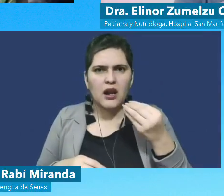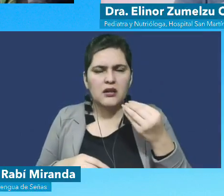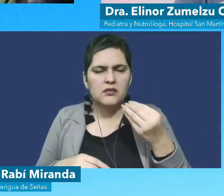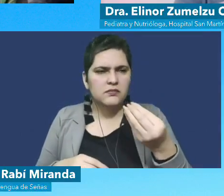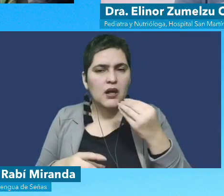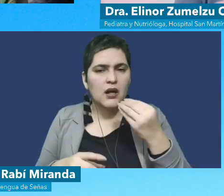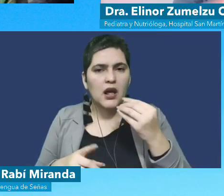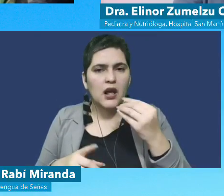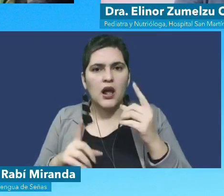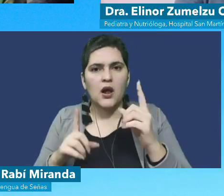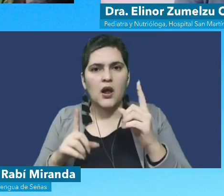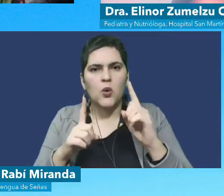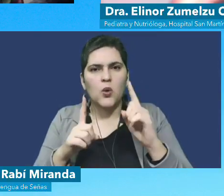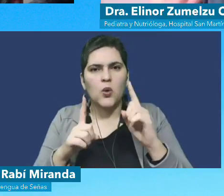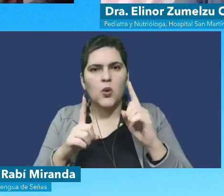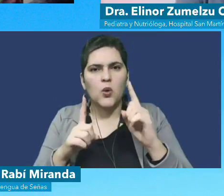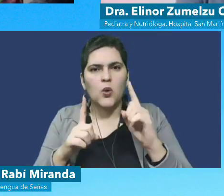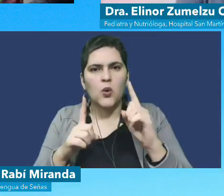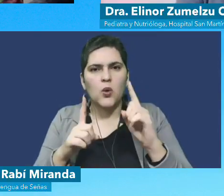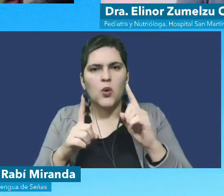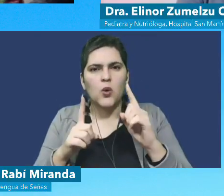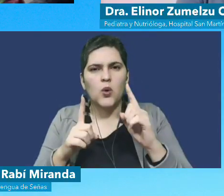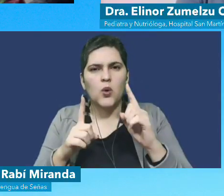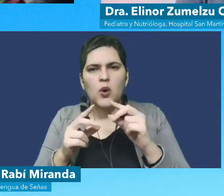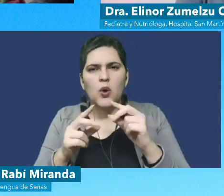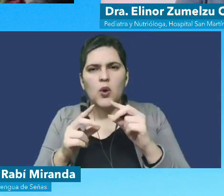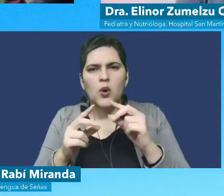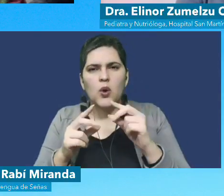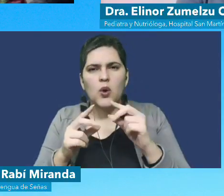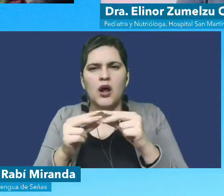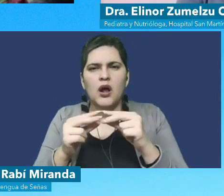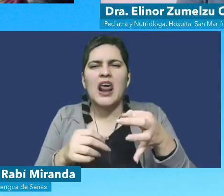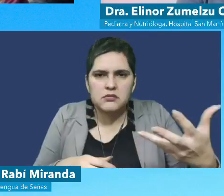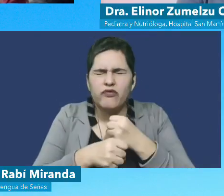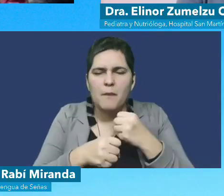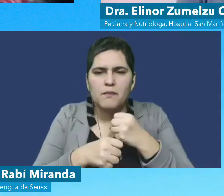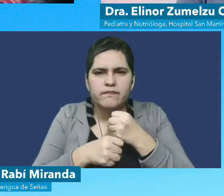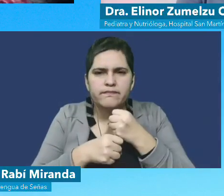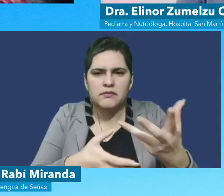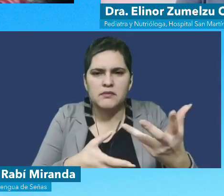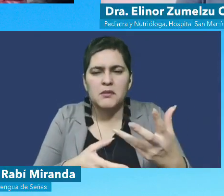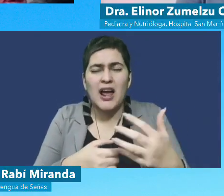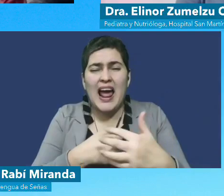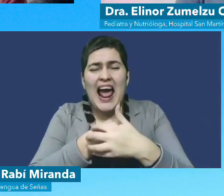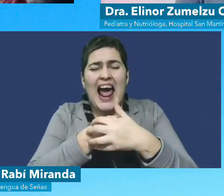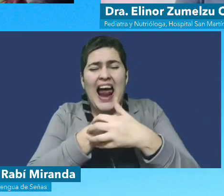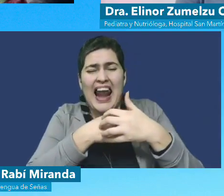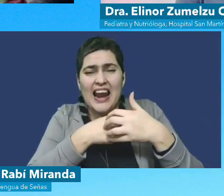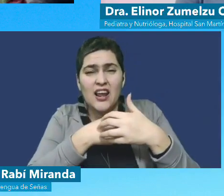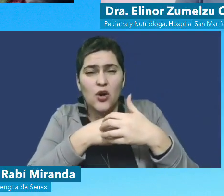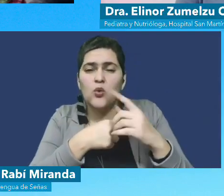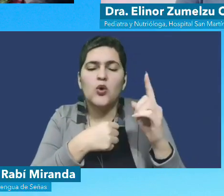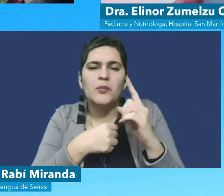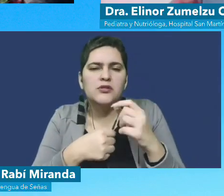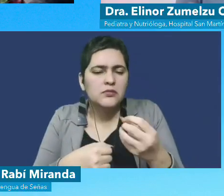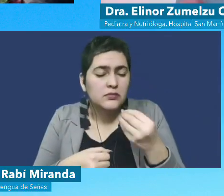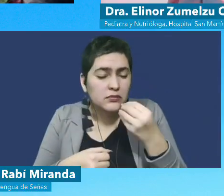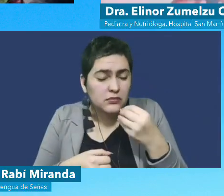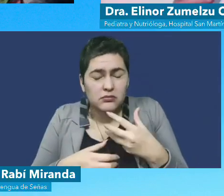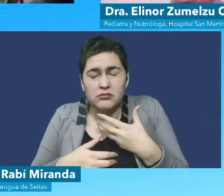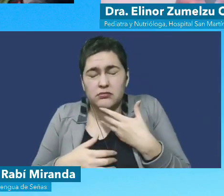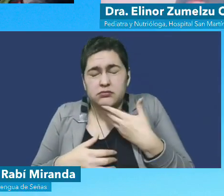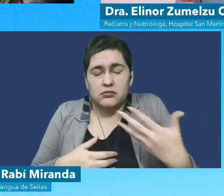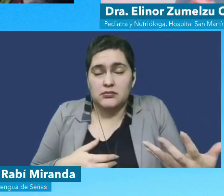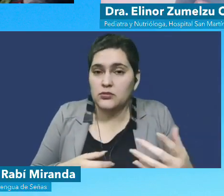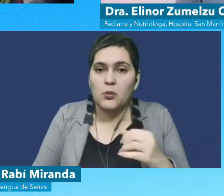con las lentejas. Come lentejas y vómito explosivo. Pero eso no es que sea alérgico a las lentejas, sino que tiene una intolerancia digestiva, le cuesta como